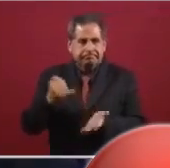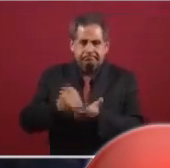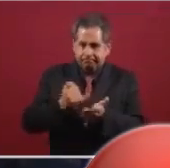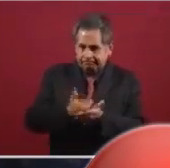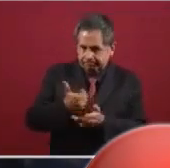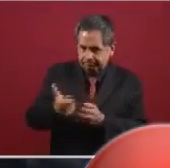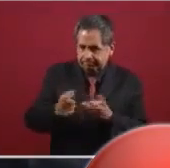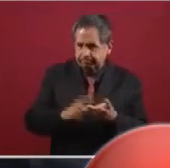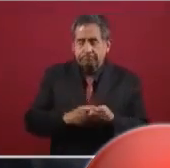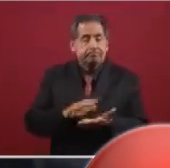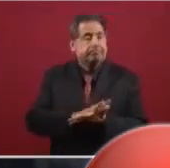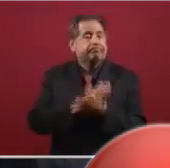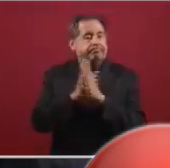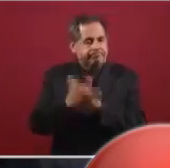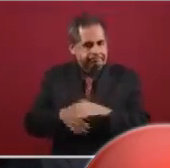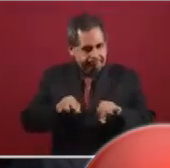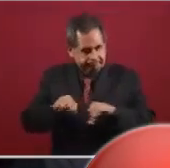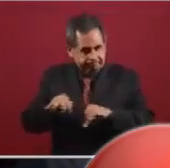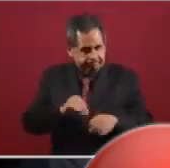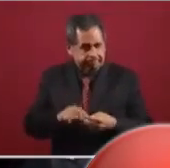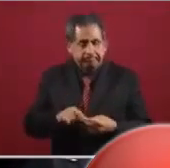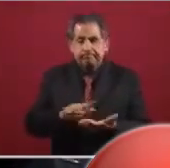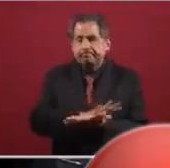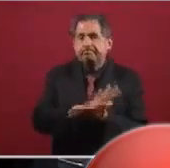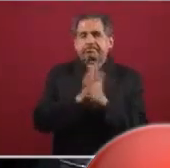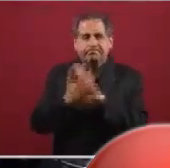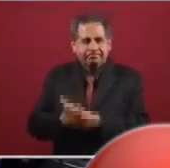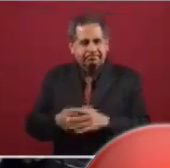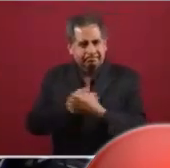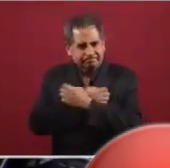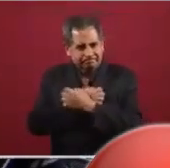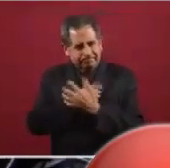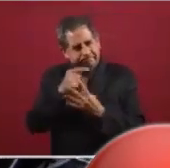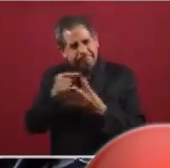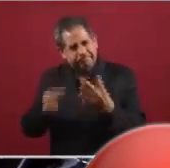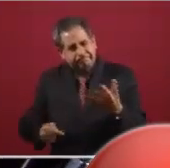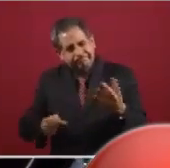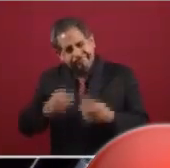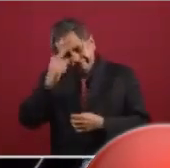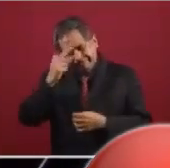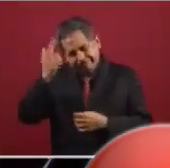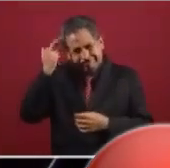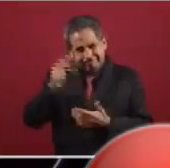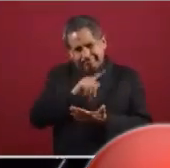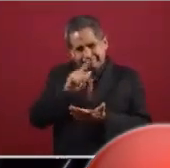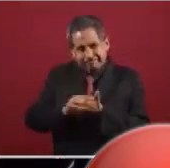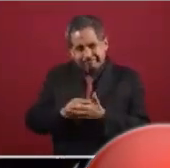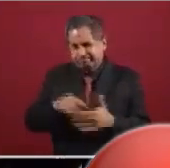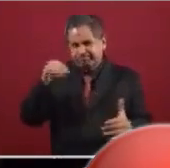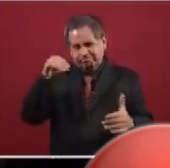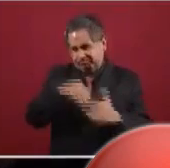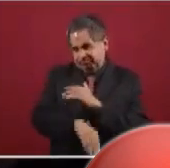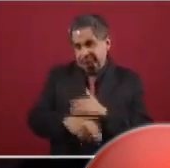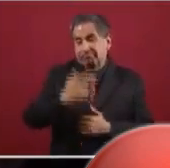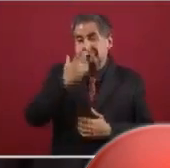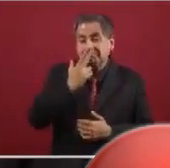reforma laboral, la reforma educativa, todo esto que resultó un